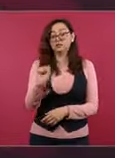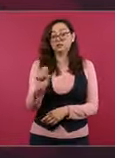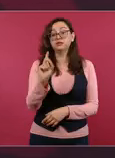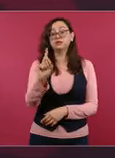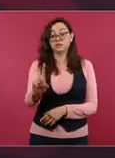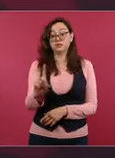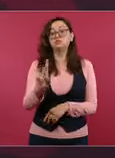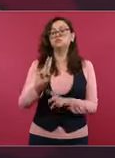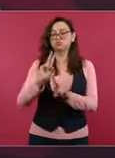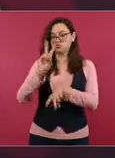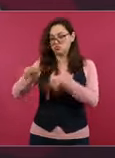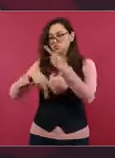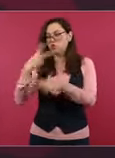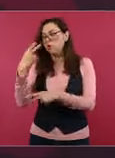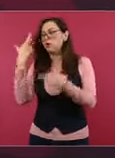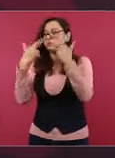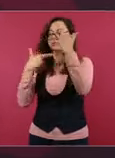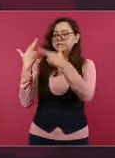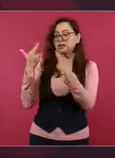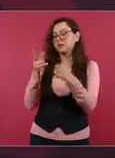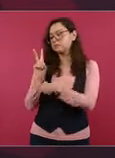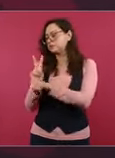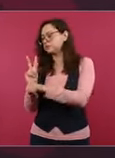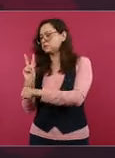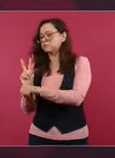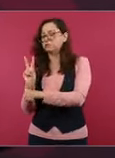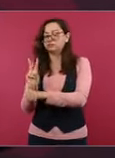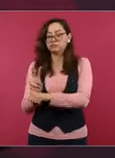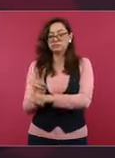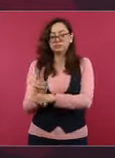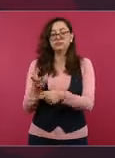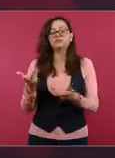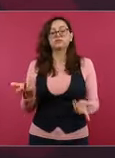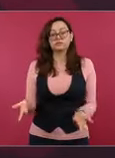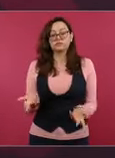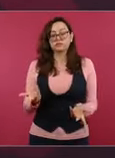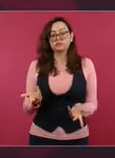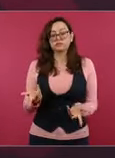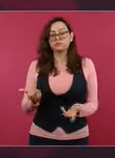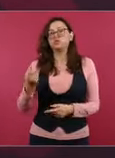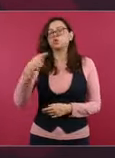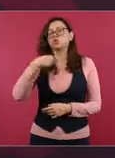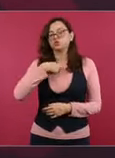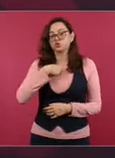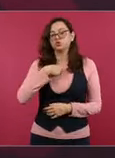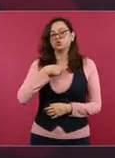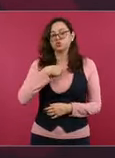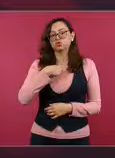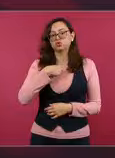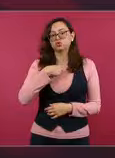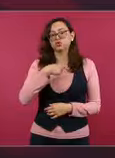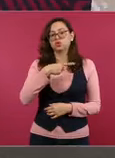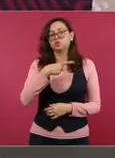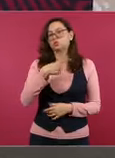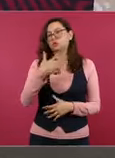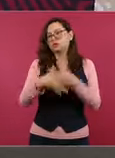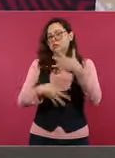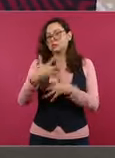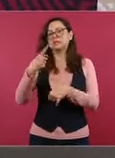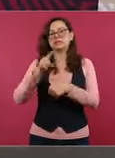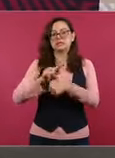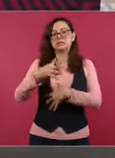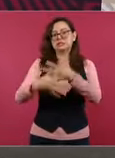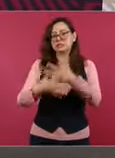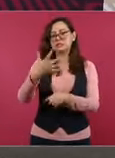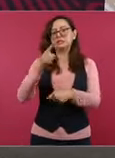Visito la obra y la operación ya del Tren Maya cada 15